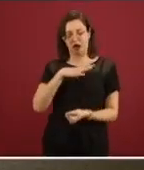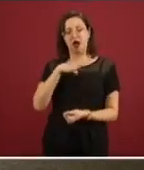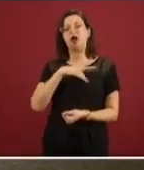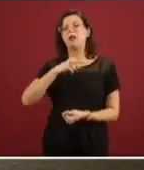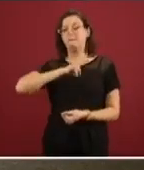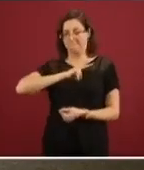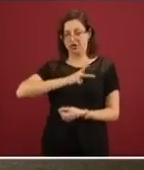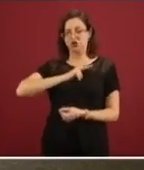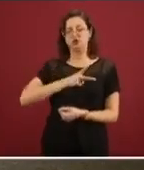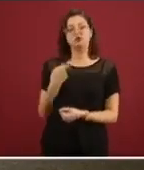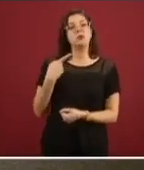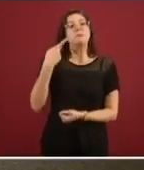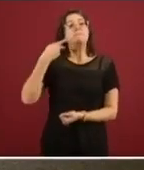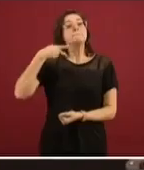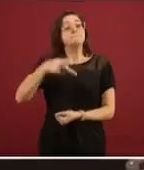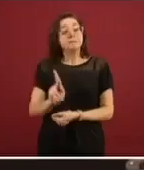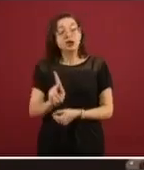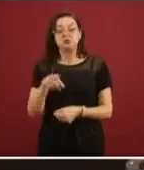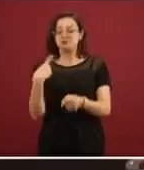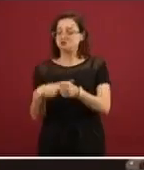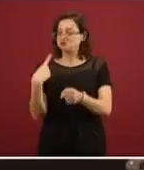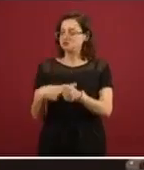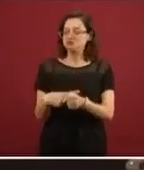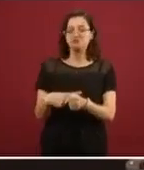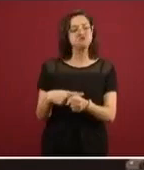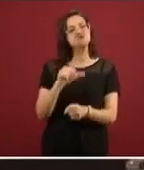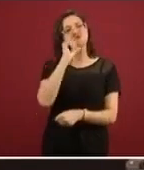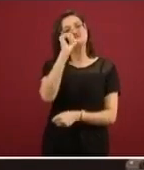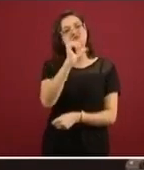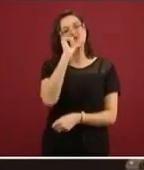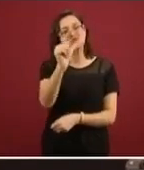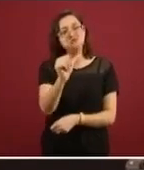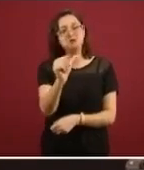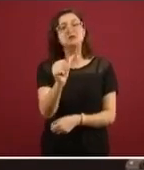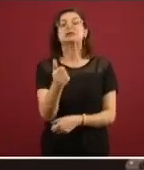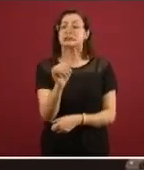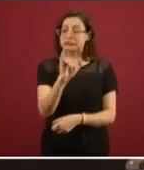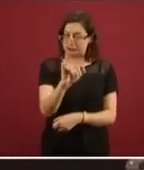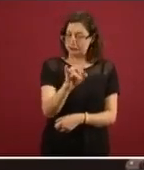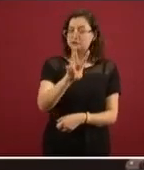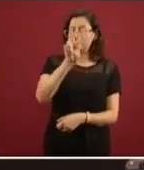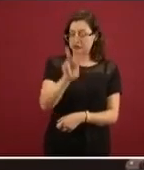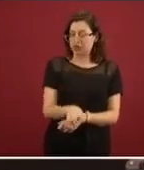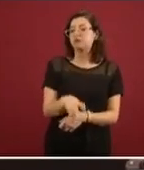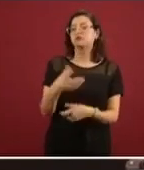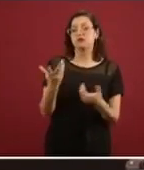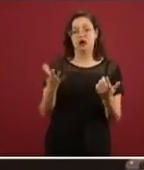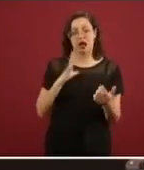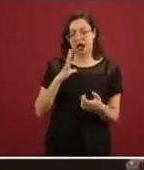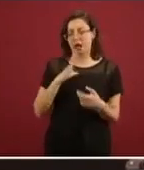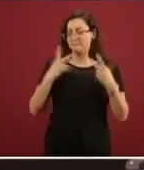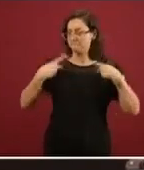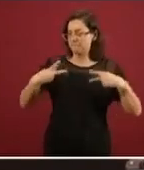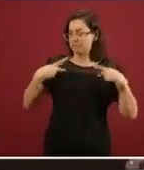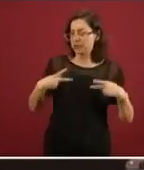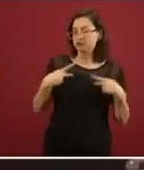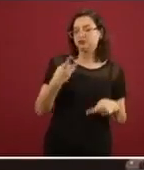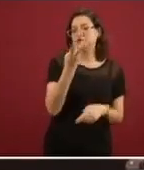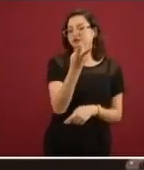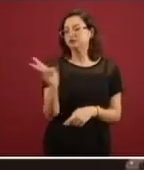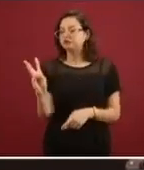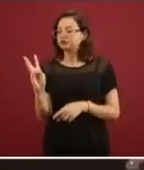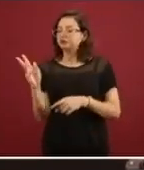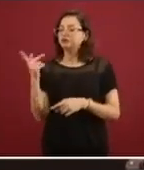efectivamente se identifica que puede haber personas que tengan la infección y que ésta sea demostrada por una